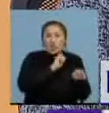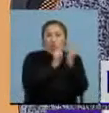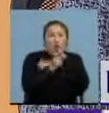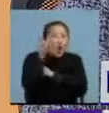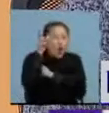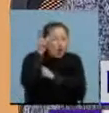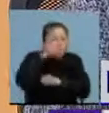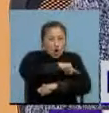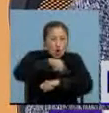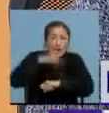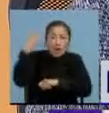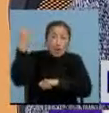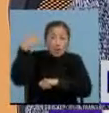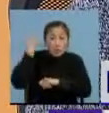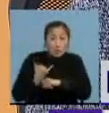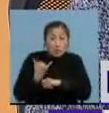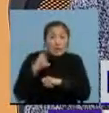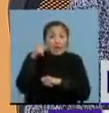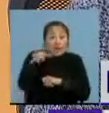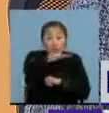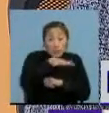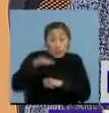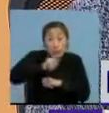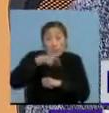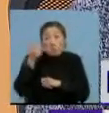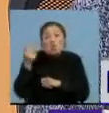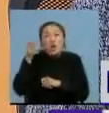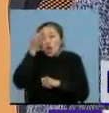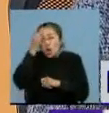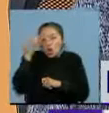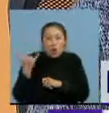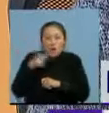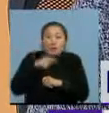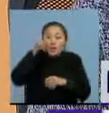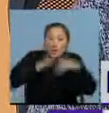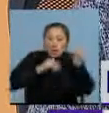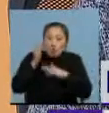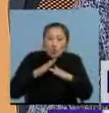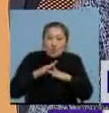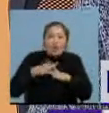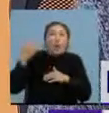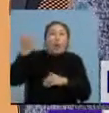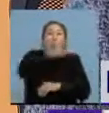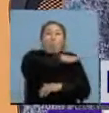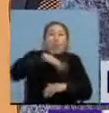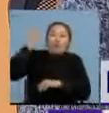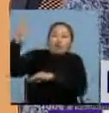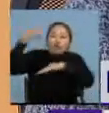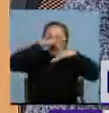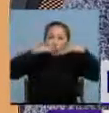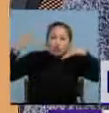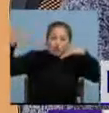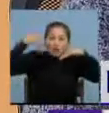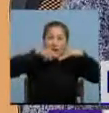horas 18 horas y que hoy estamos construyendo pueblos solares 8 se van a construir este año y eso va a ser que todo el sistema